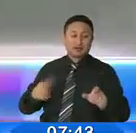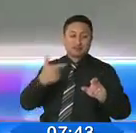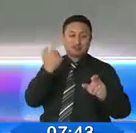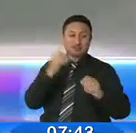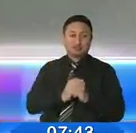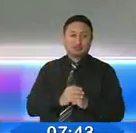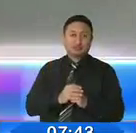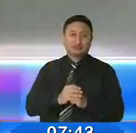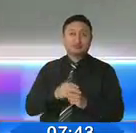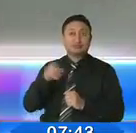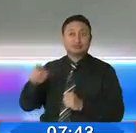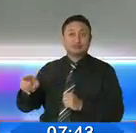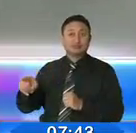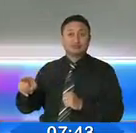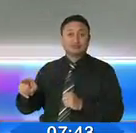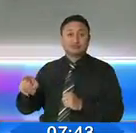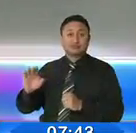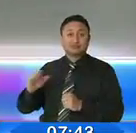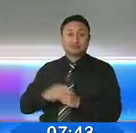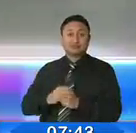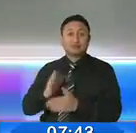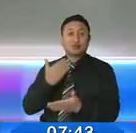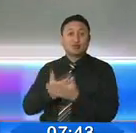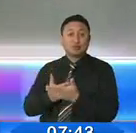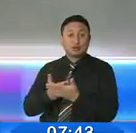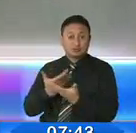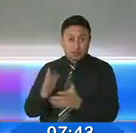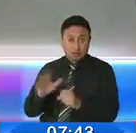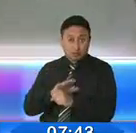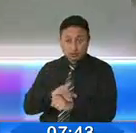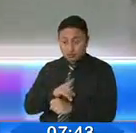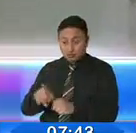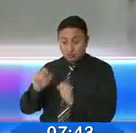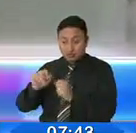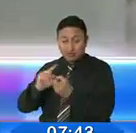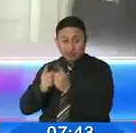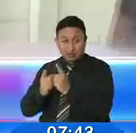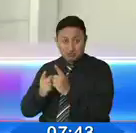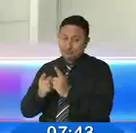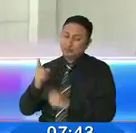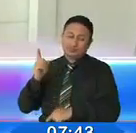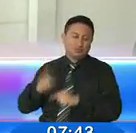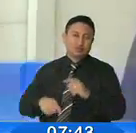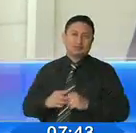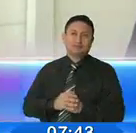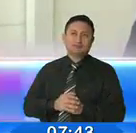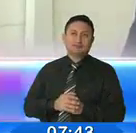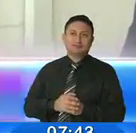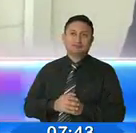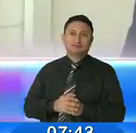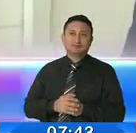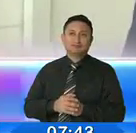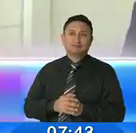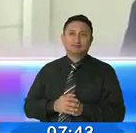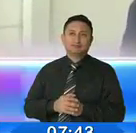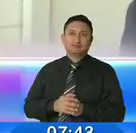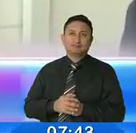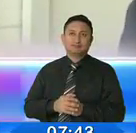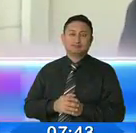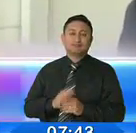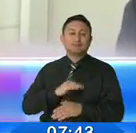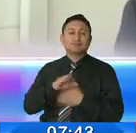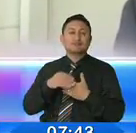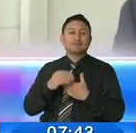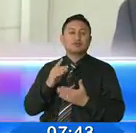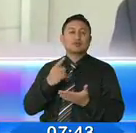que, según señaló, no existen suficientes argumentos para determinar medidas cautelares. Después hemos solicitado que todas las pericias y